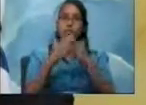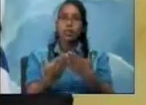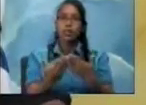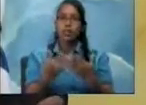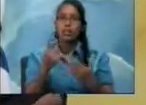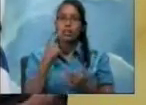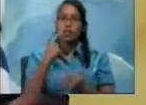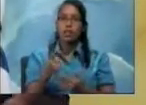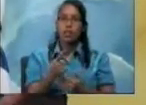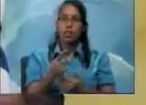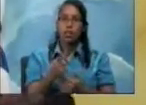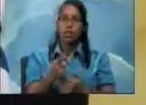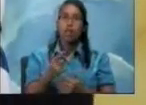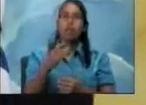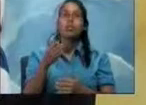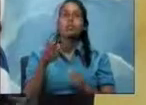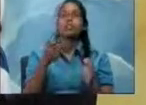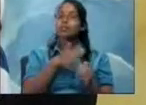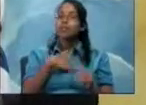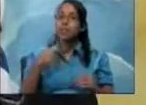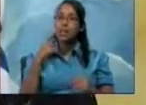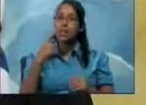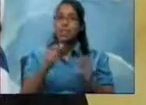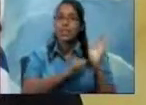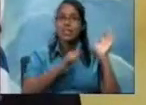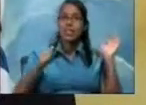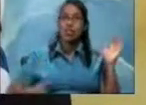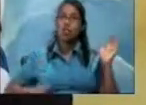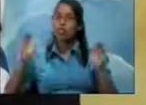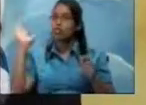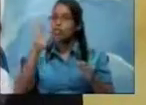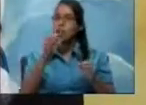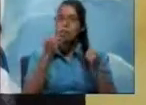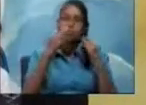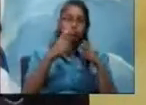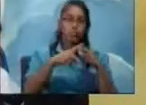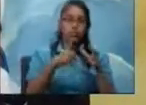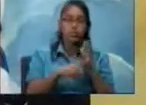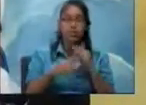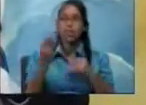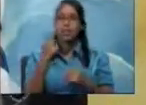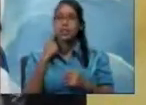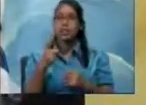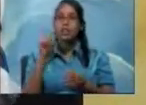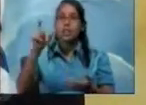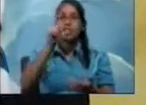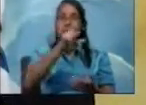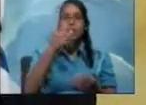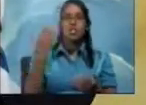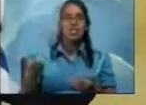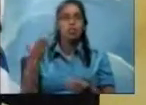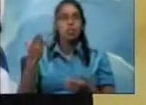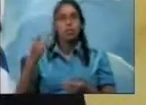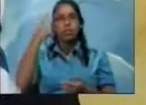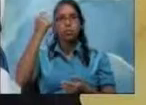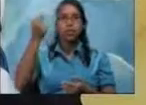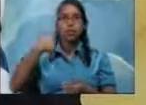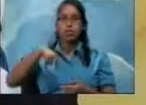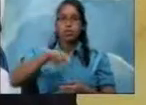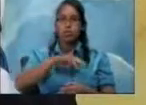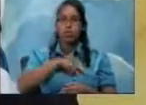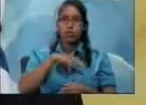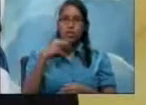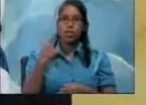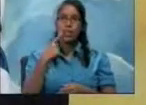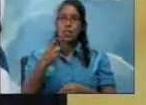dijo O sea que el señor traía cosas que decir aquí hay una una enseñanza importante para nosotros qué tenemos nosotros